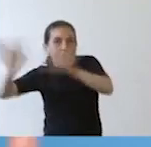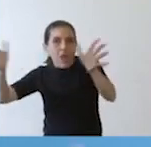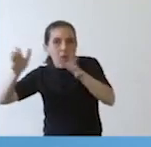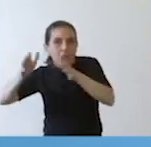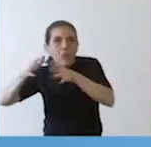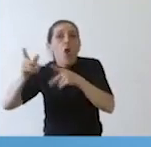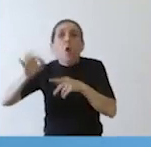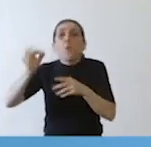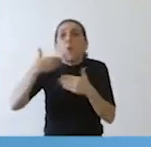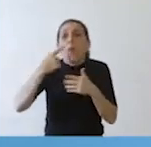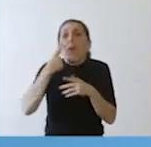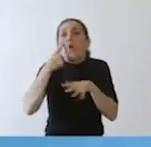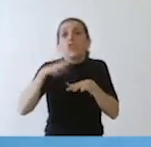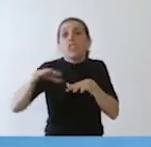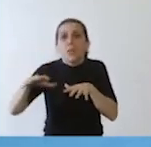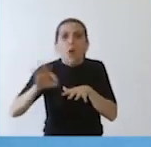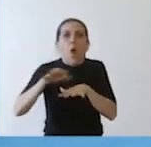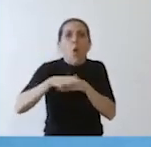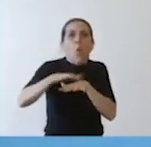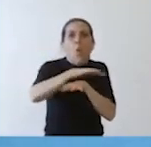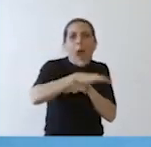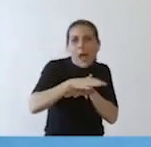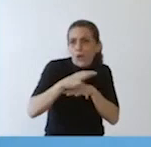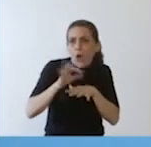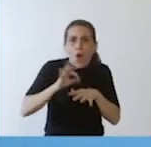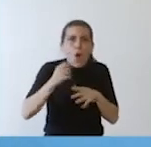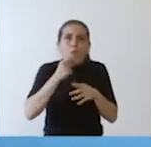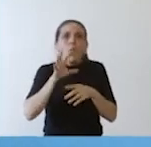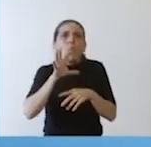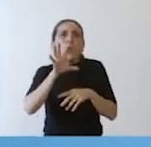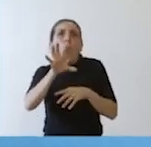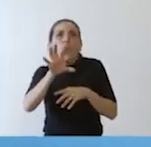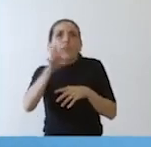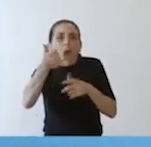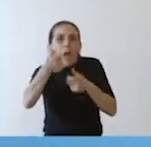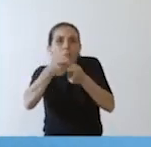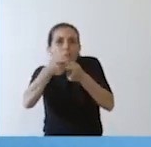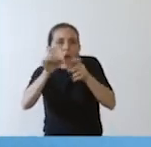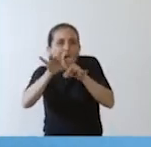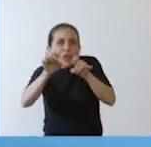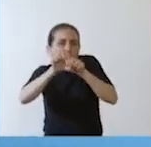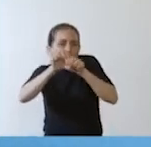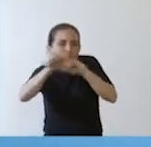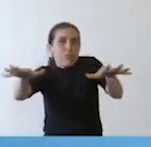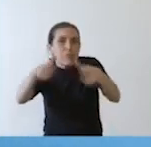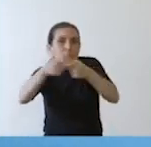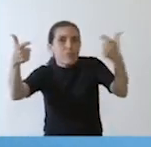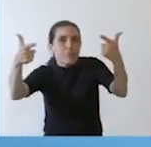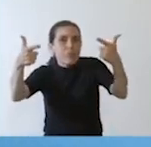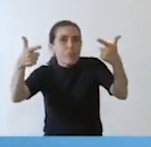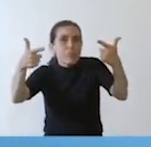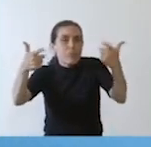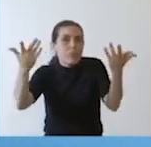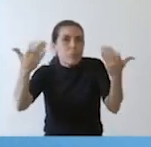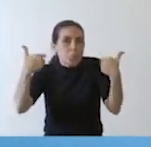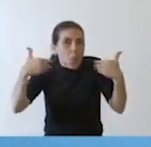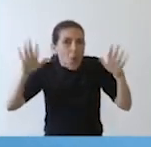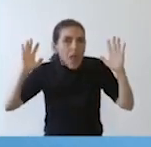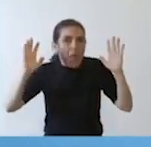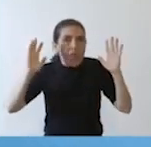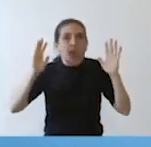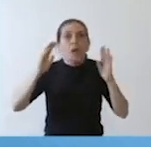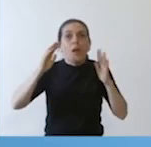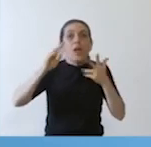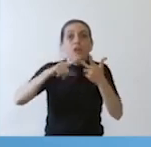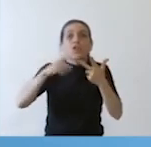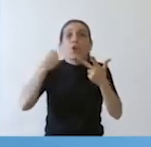en un barrio, puede ocurrir en una parte de una provincia o puede ya expandirse. Y la fase de mitigación